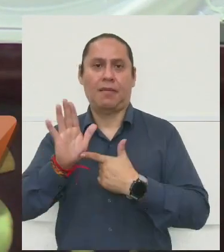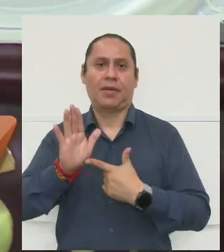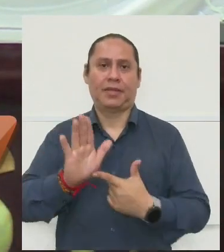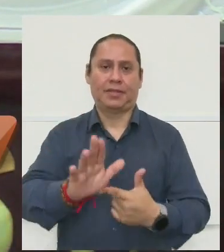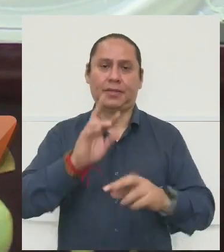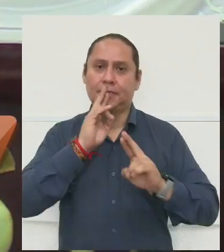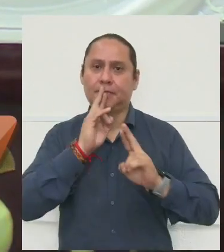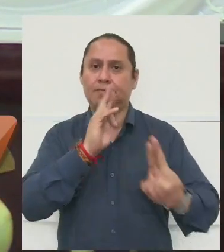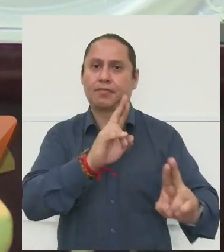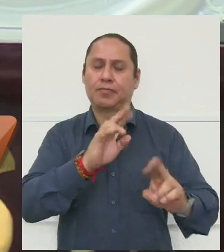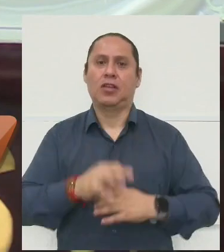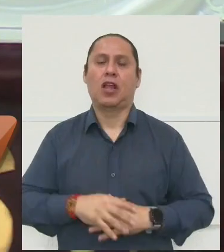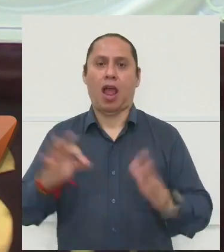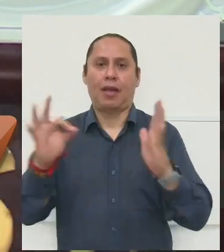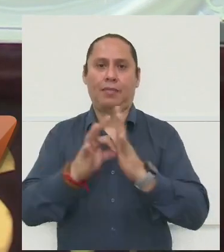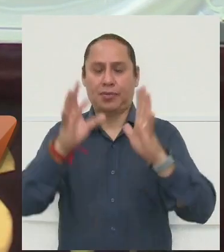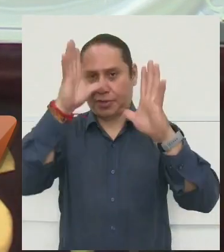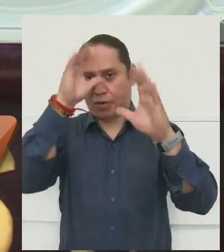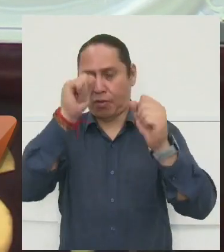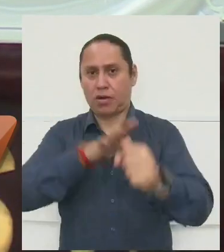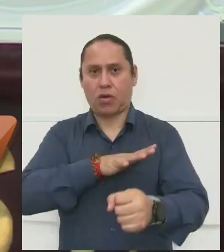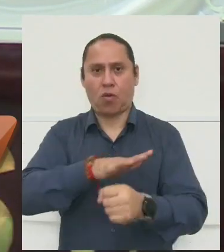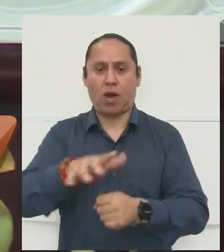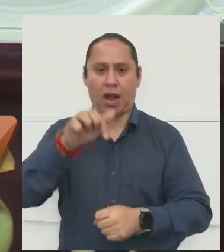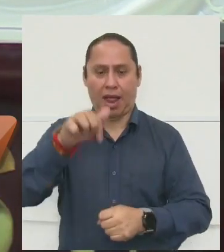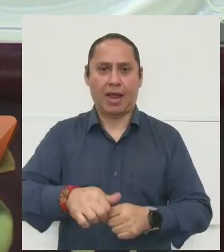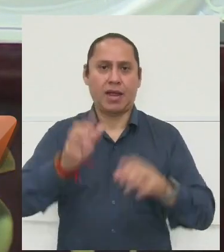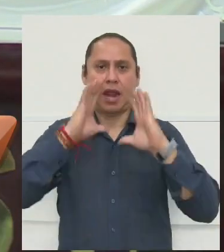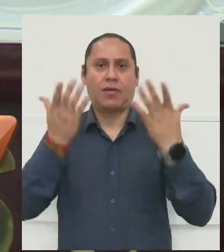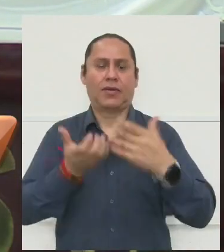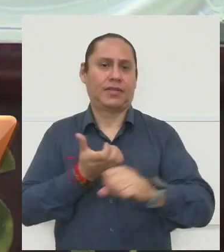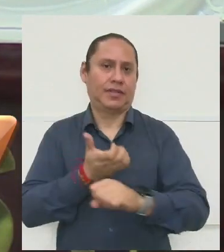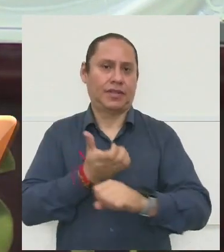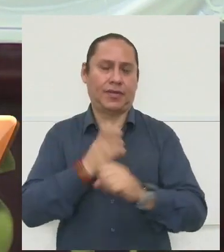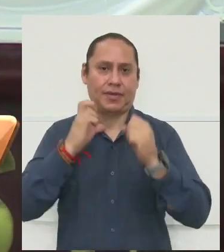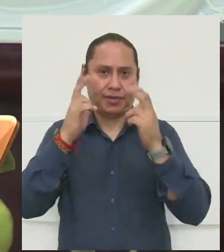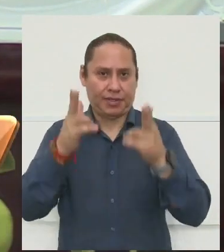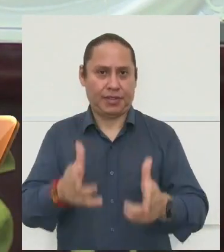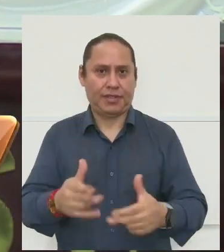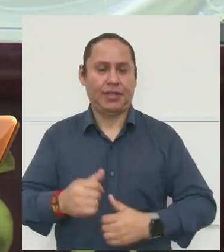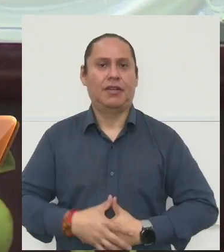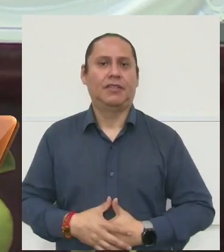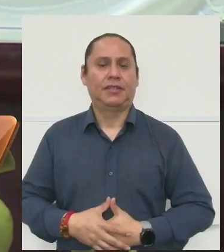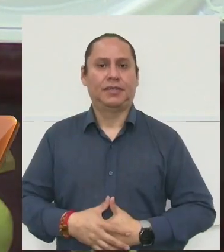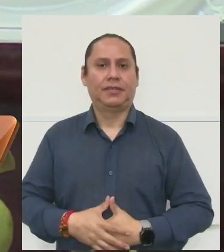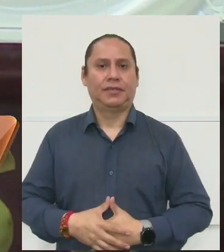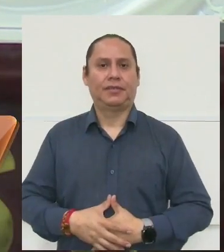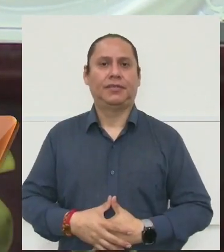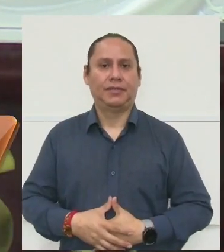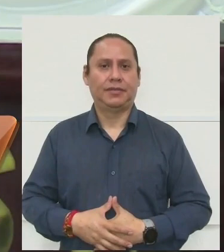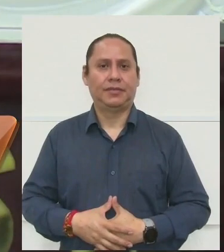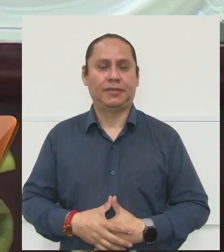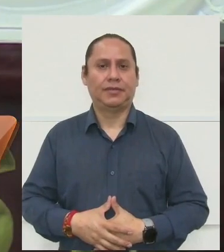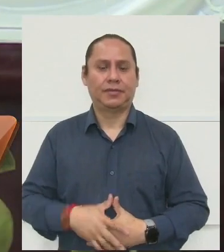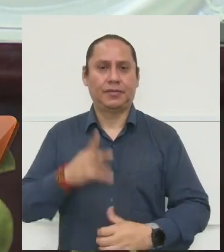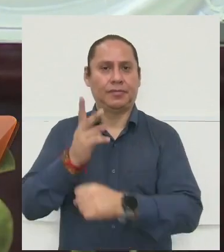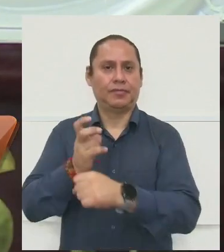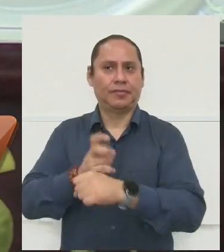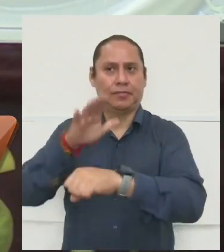presenta dictamen relativo al punto de acuerdo por el que este honorable congreso del estado libre y soberano de Chiapas